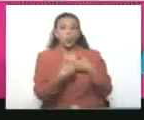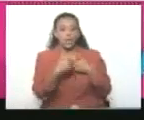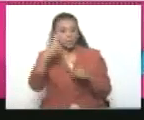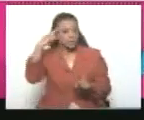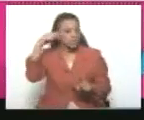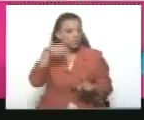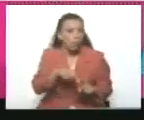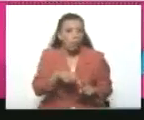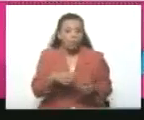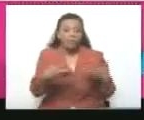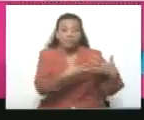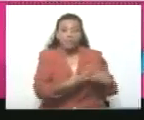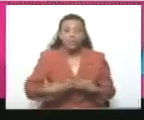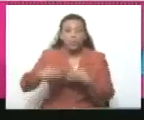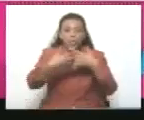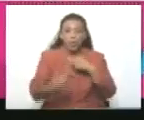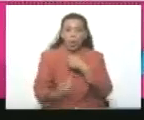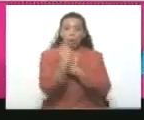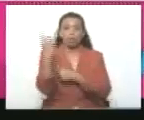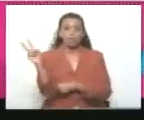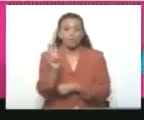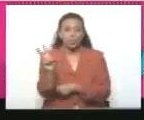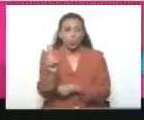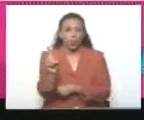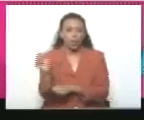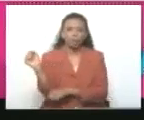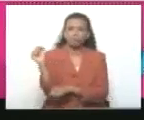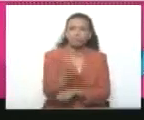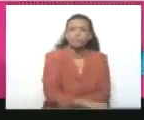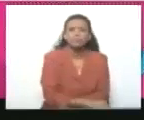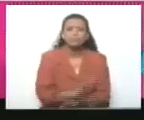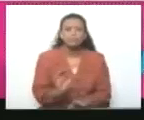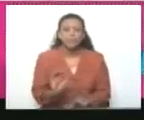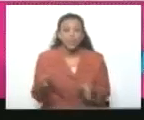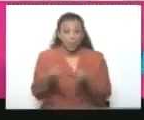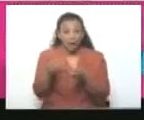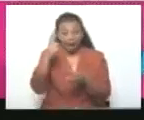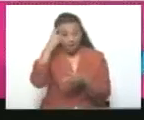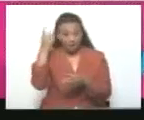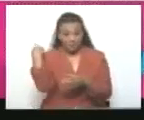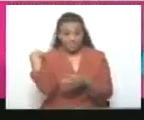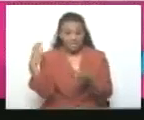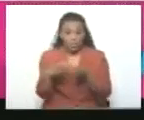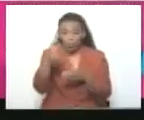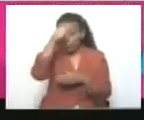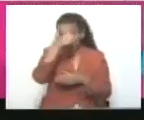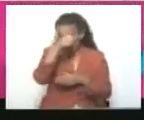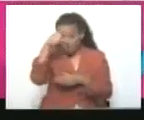persecución gringa y el bloqueo. Tuve una reunión ayer,